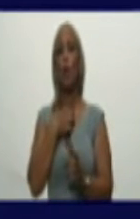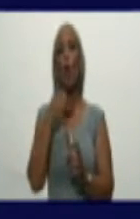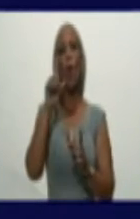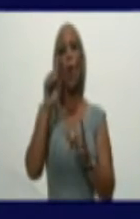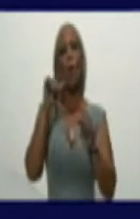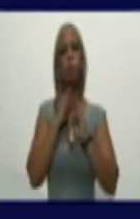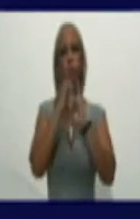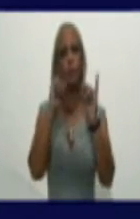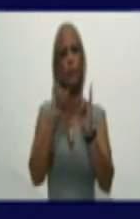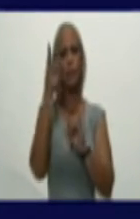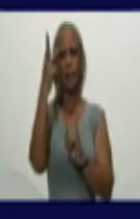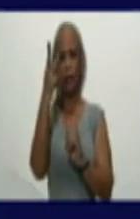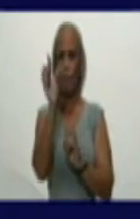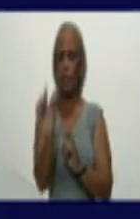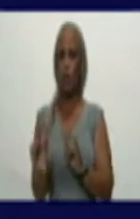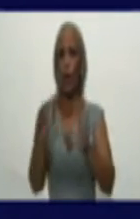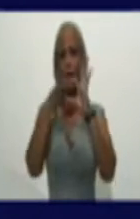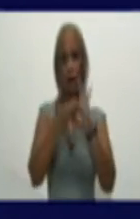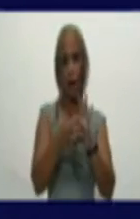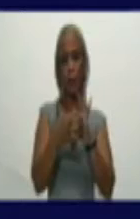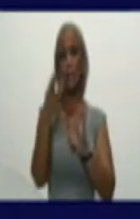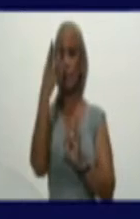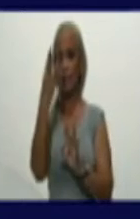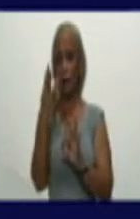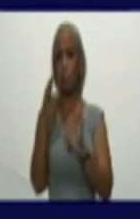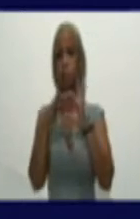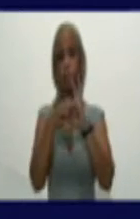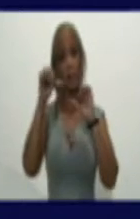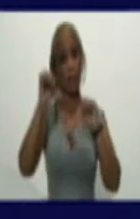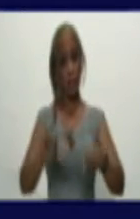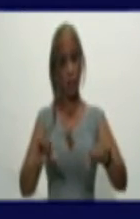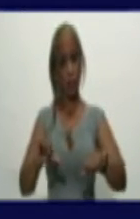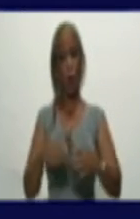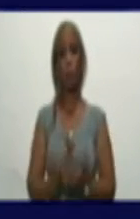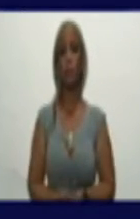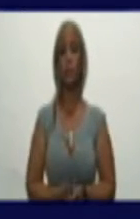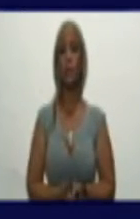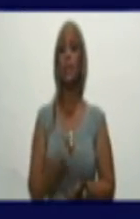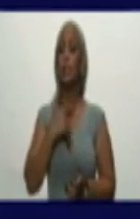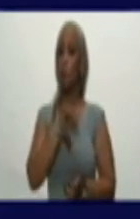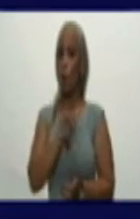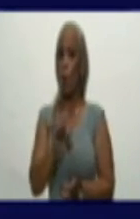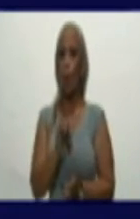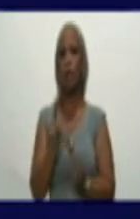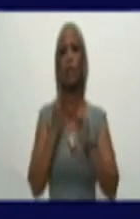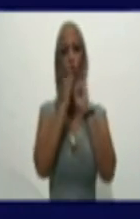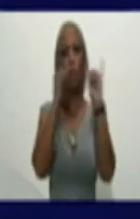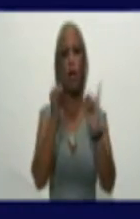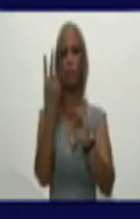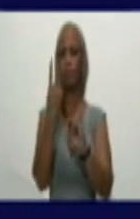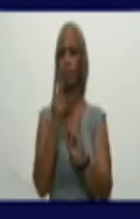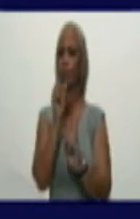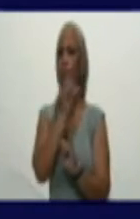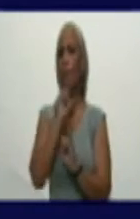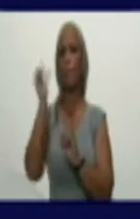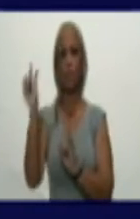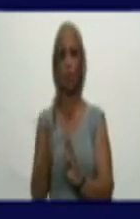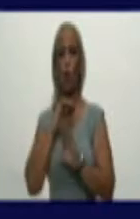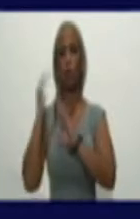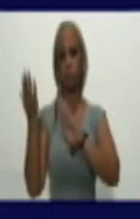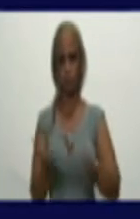3 pacientes críticos. Lamentablemente también tenemos que informar el fallecimiento de 2 personas confirmadas